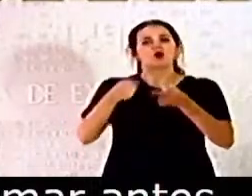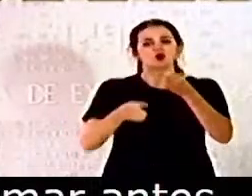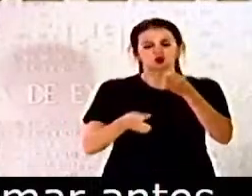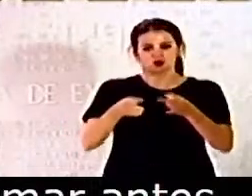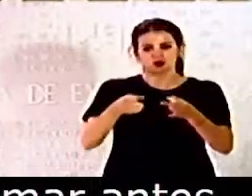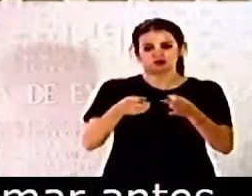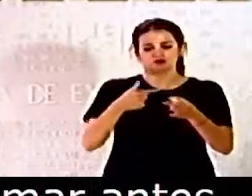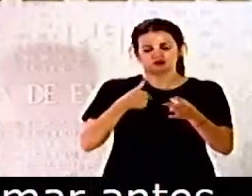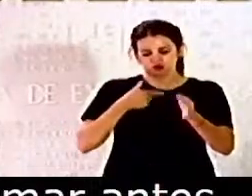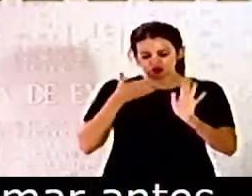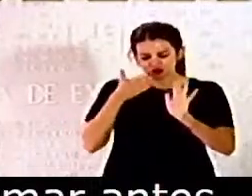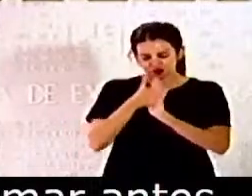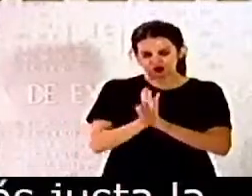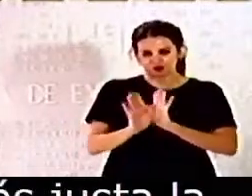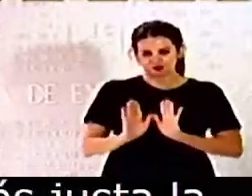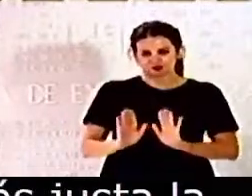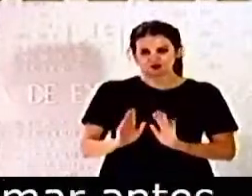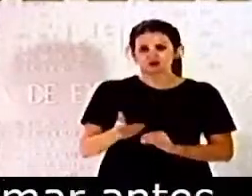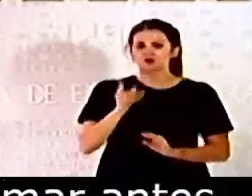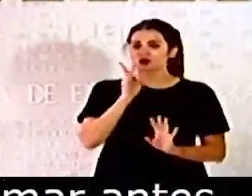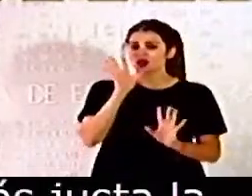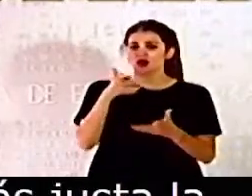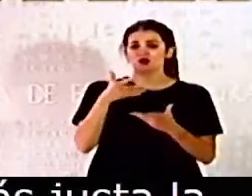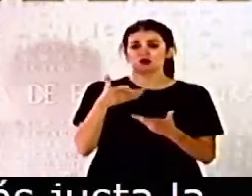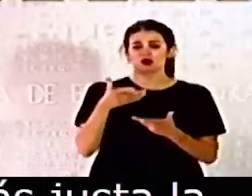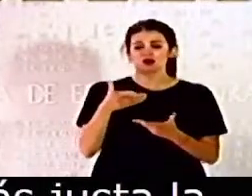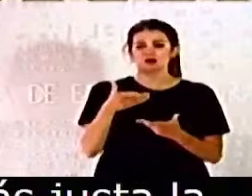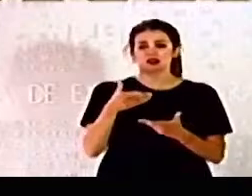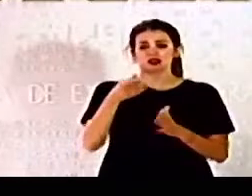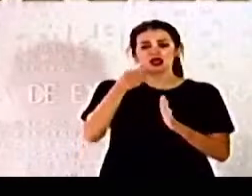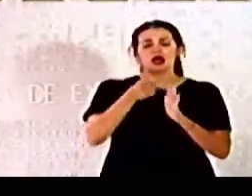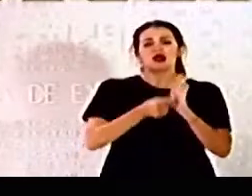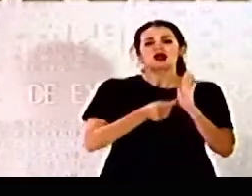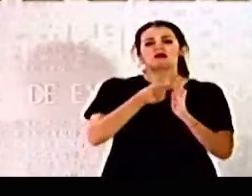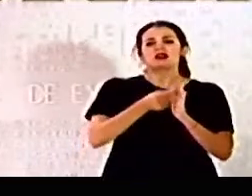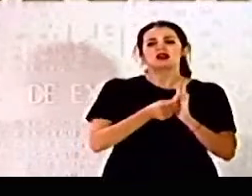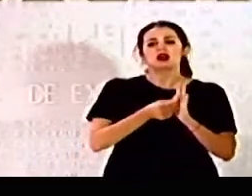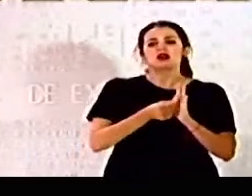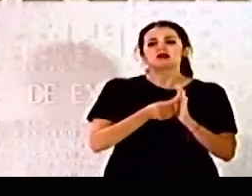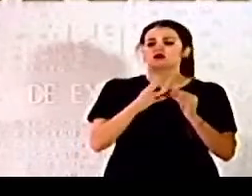Y me explico. Ahora mismo estamos utilizando la medida que se puede utilizar,